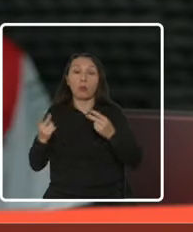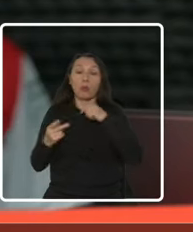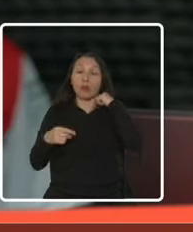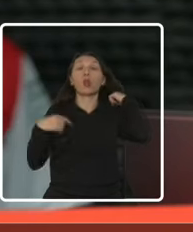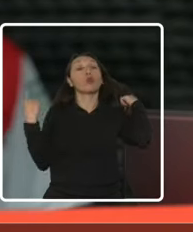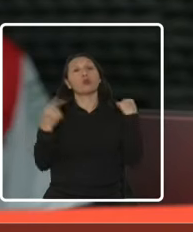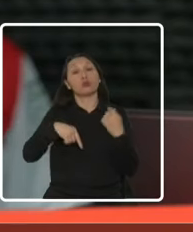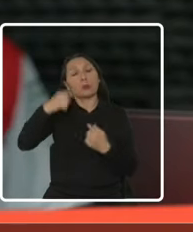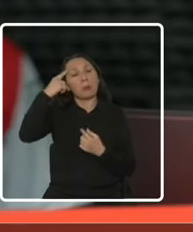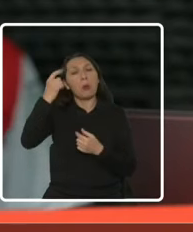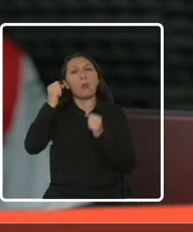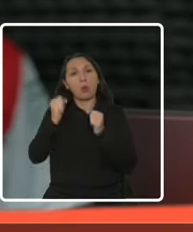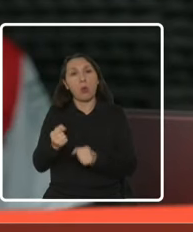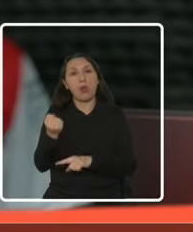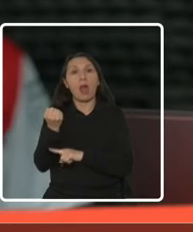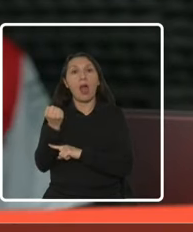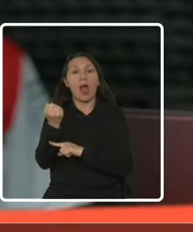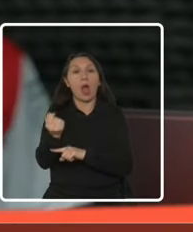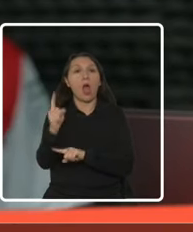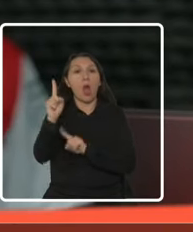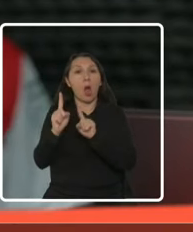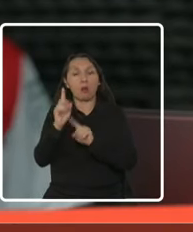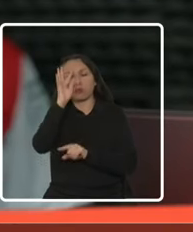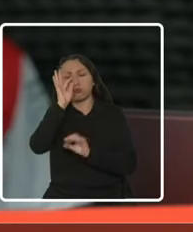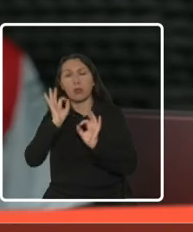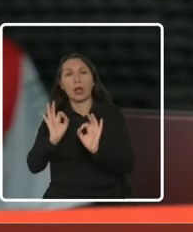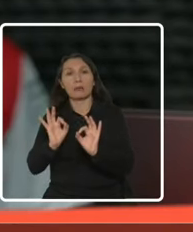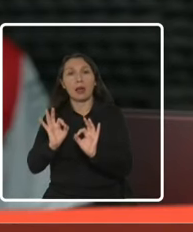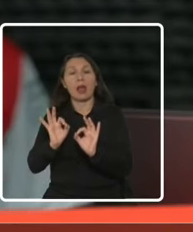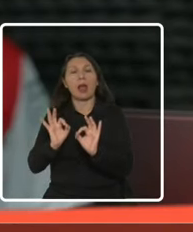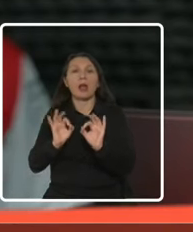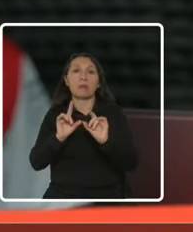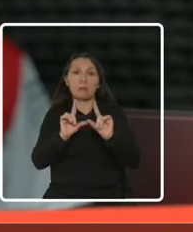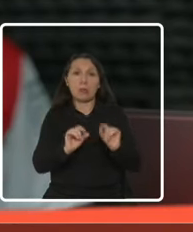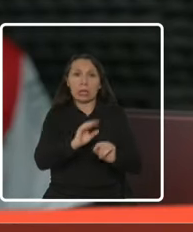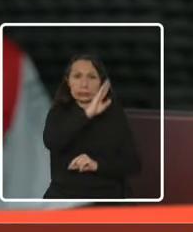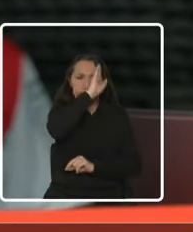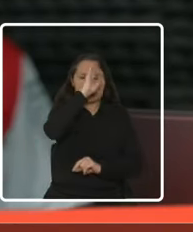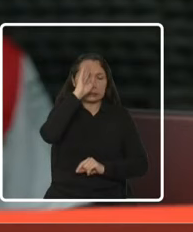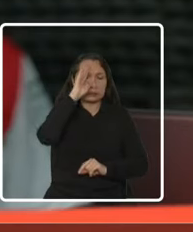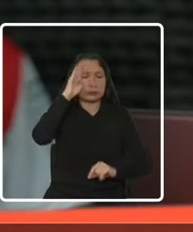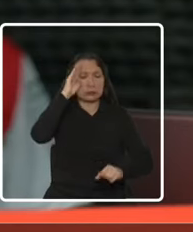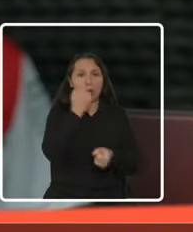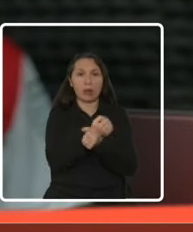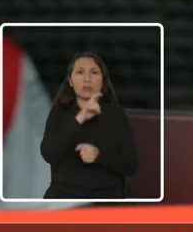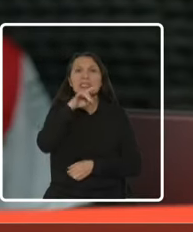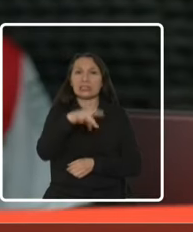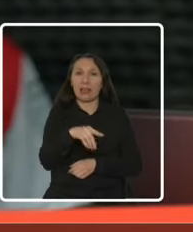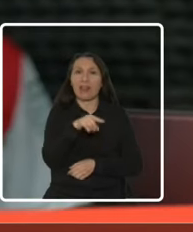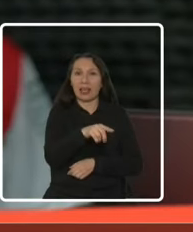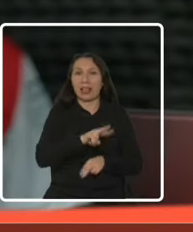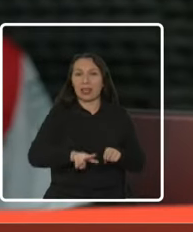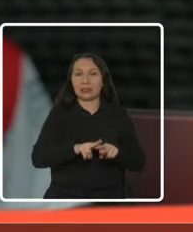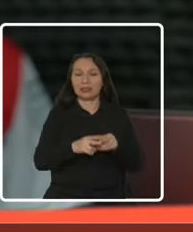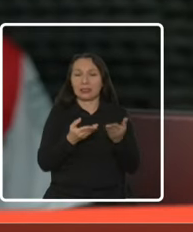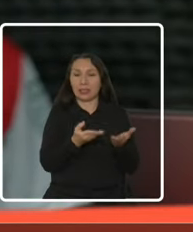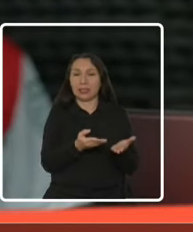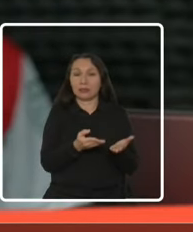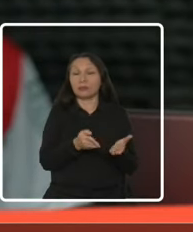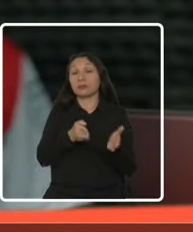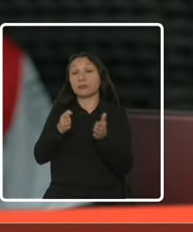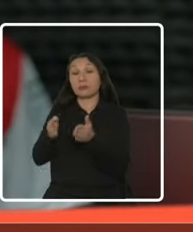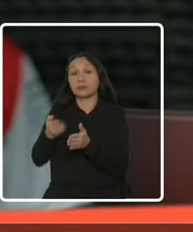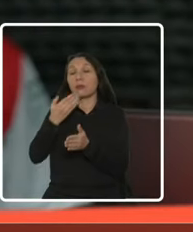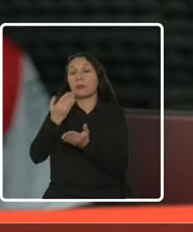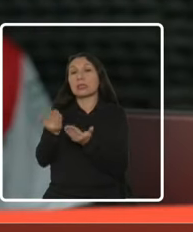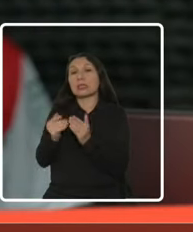nuestra perspectiva pueden colaborar en algunas funciones específicas para liberar a policías que sí están preparados para aquello. Eso requiere